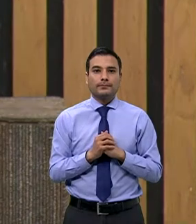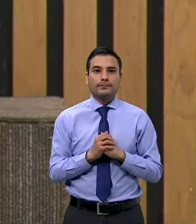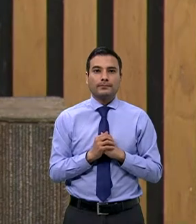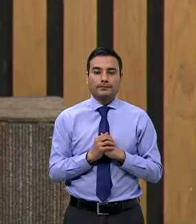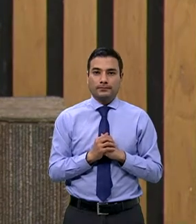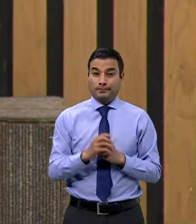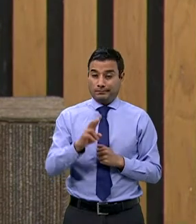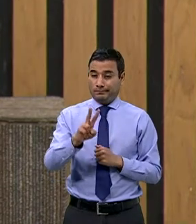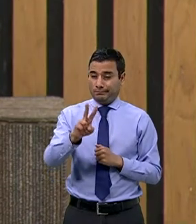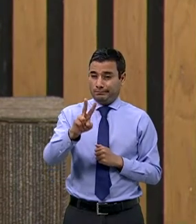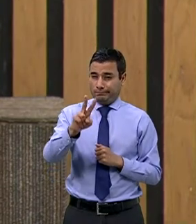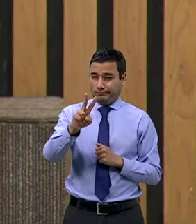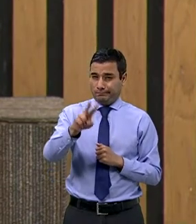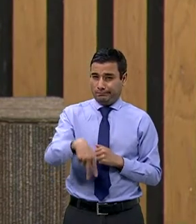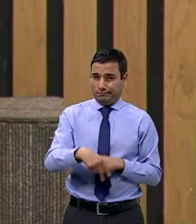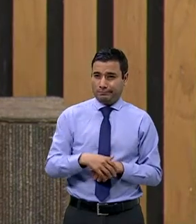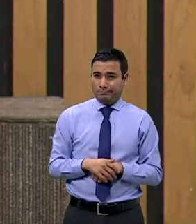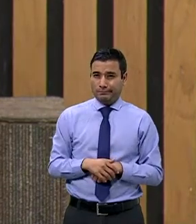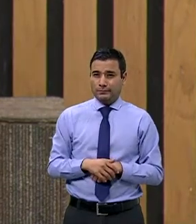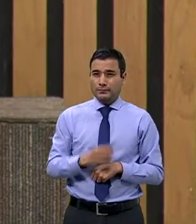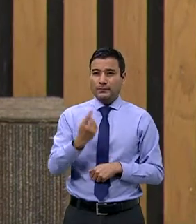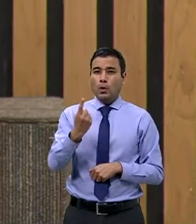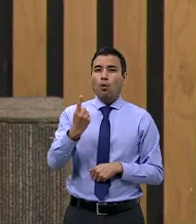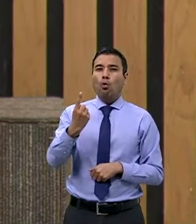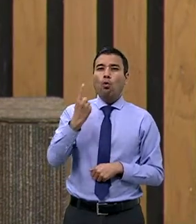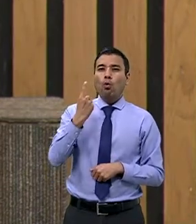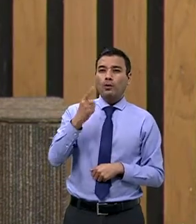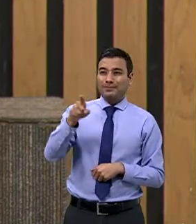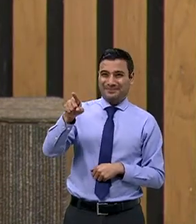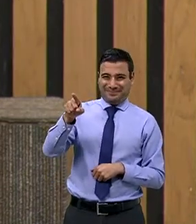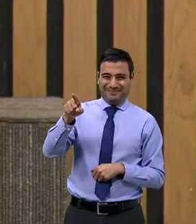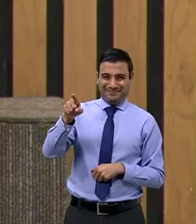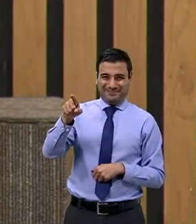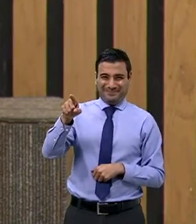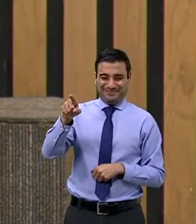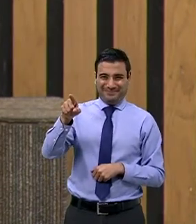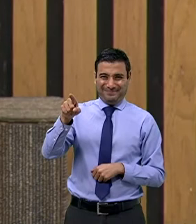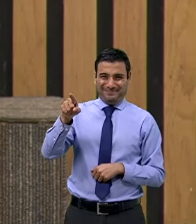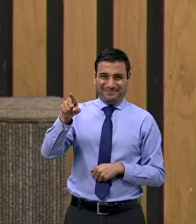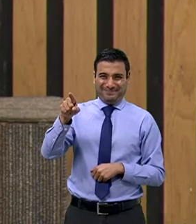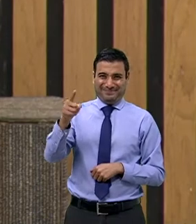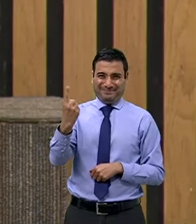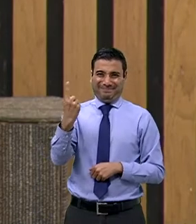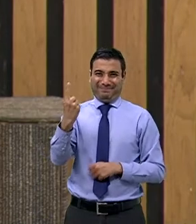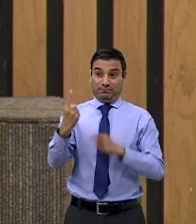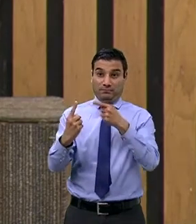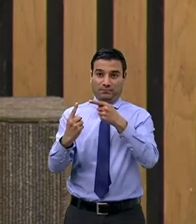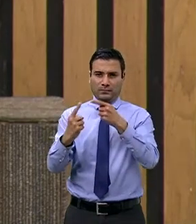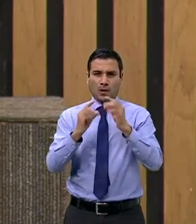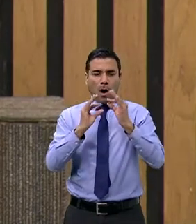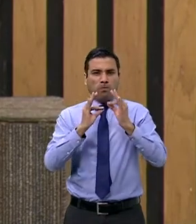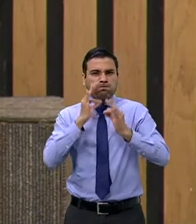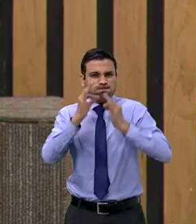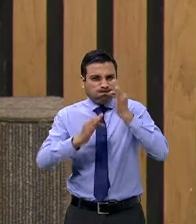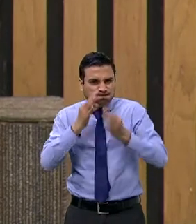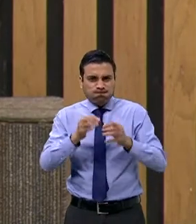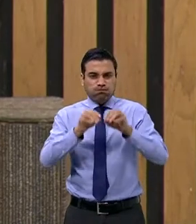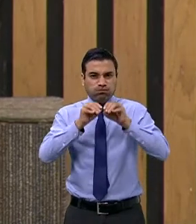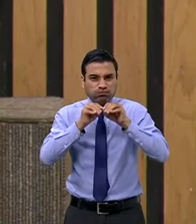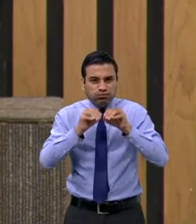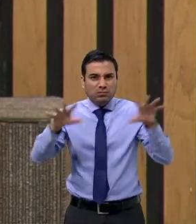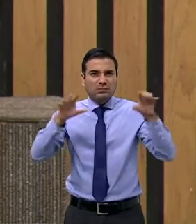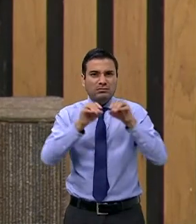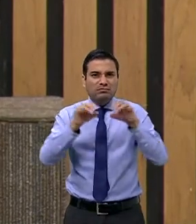realizada por una entidad hasta ahora aparentemente desconocida en donde